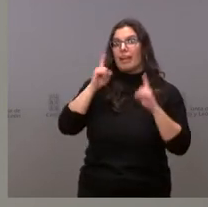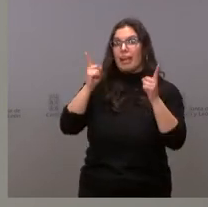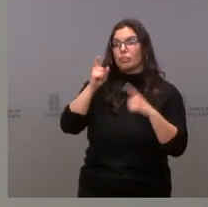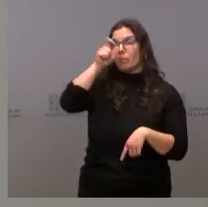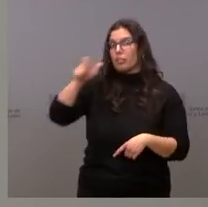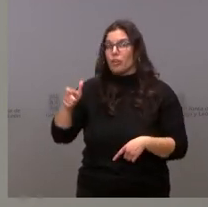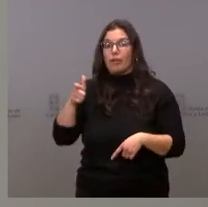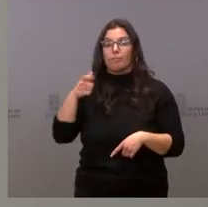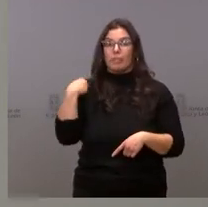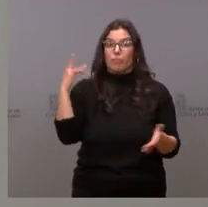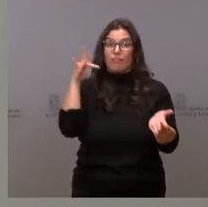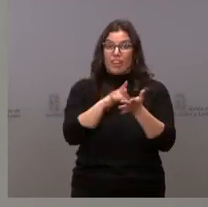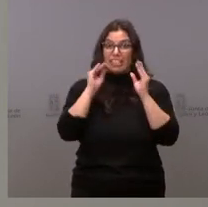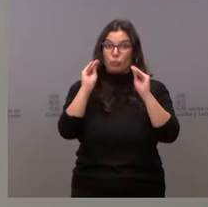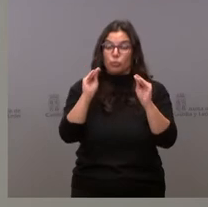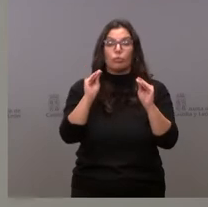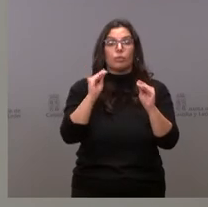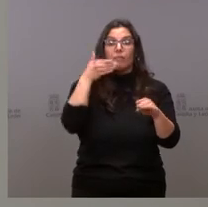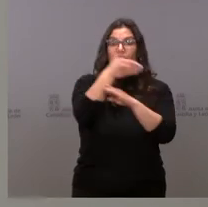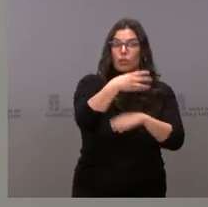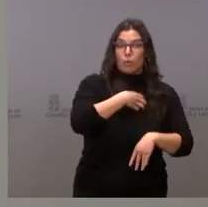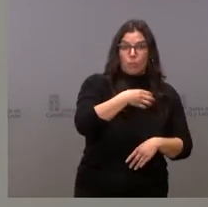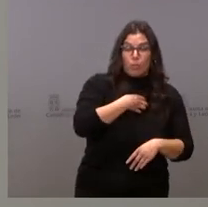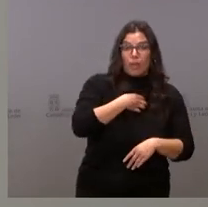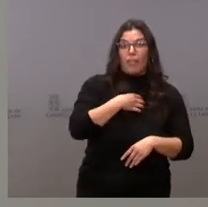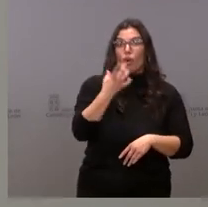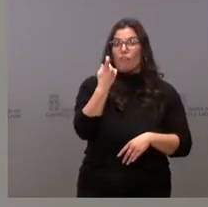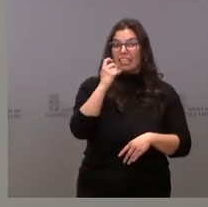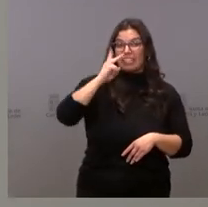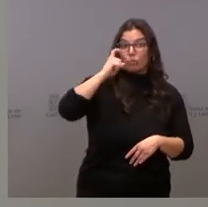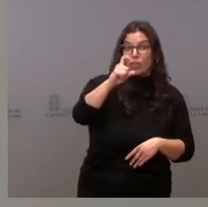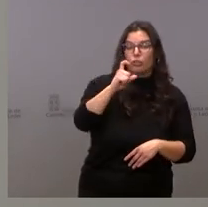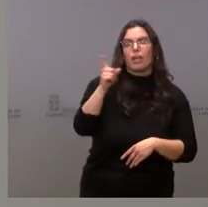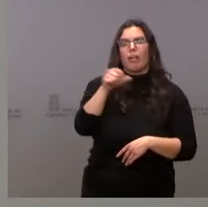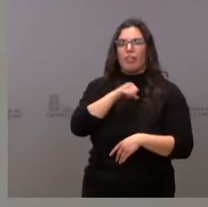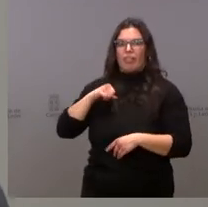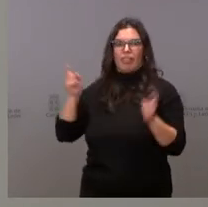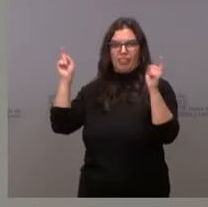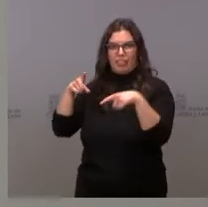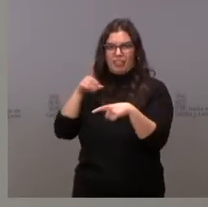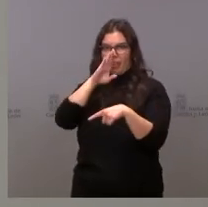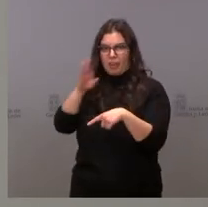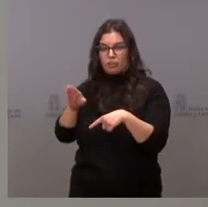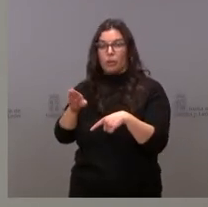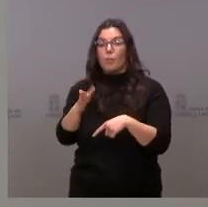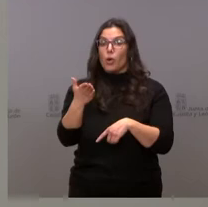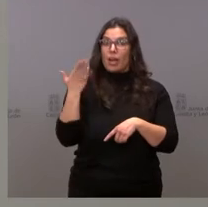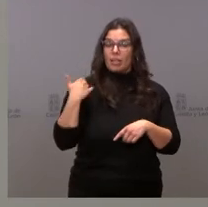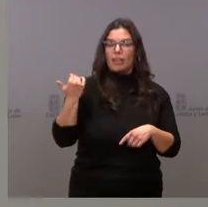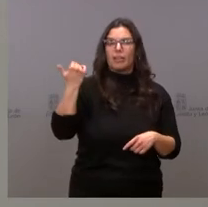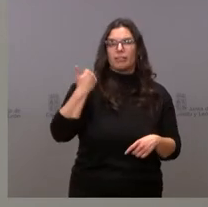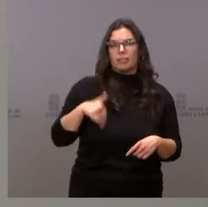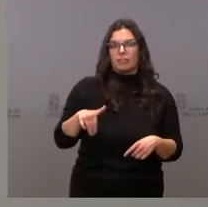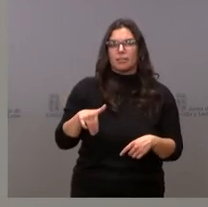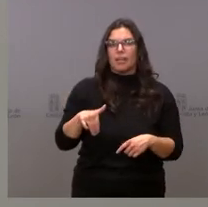diferentes motivos no se hayan vacunado o estén todavía a falta de la segunda dosis pero hasta el día de ayer hemos administrado ya hemos pasado la